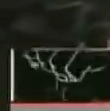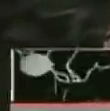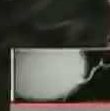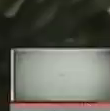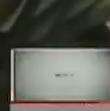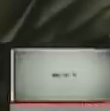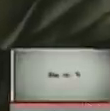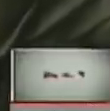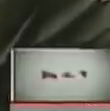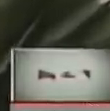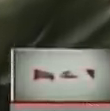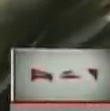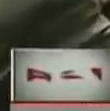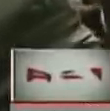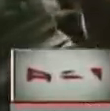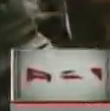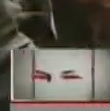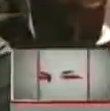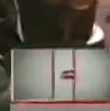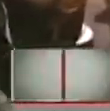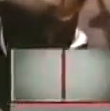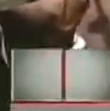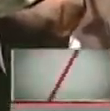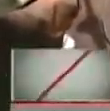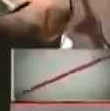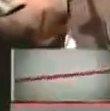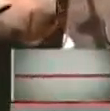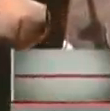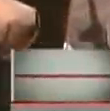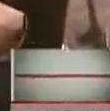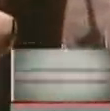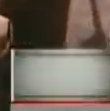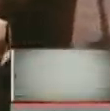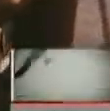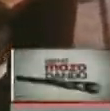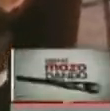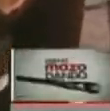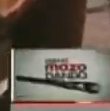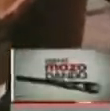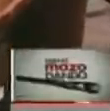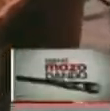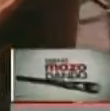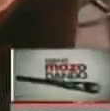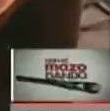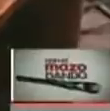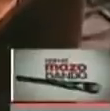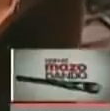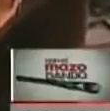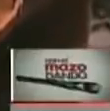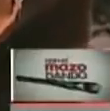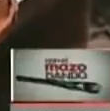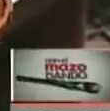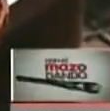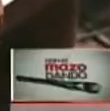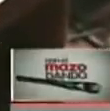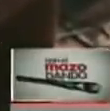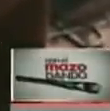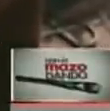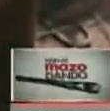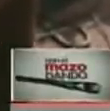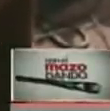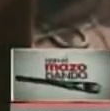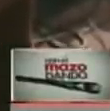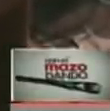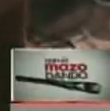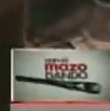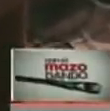ya se capturaron 5 de ese grupo, más los 8 que se capturaron en la lancha serían 13. Aquí están radios, igual